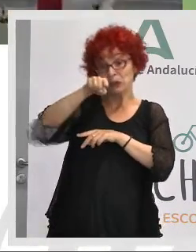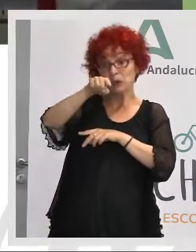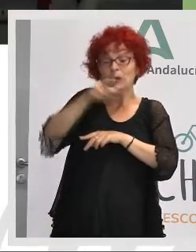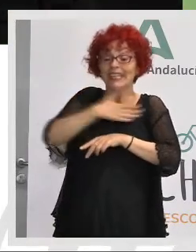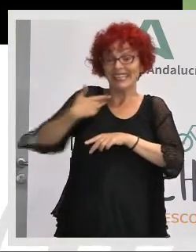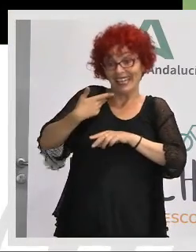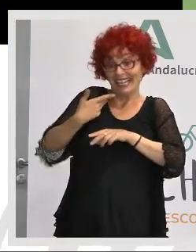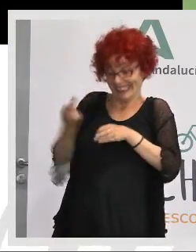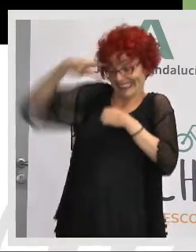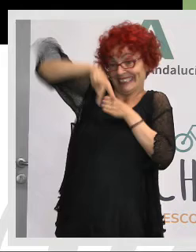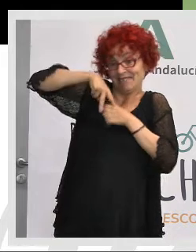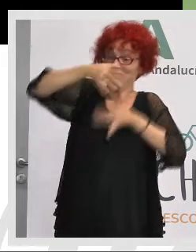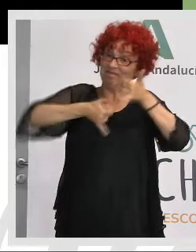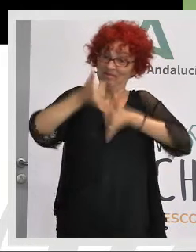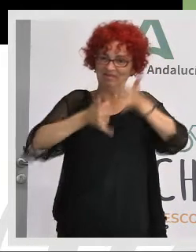pedales.